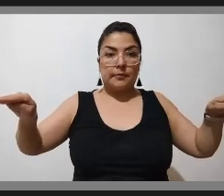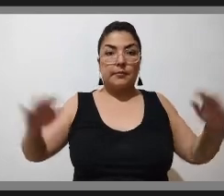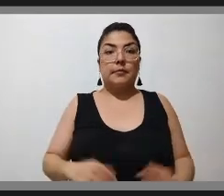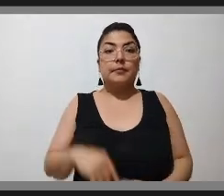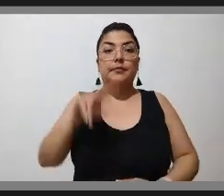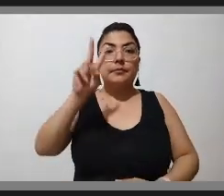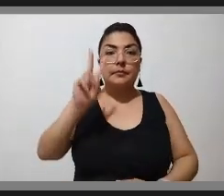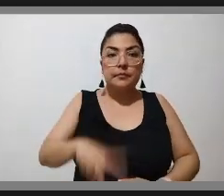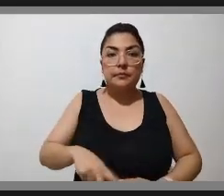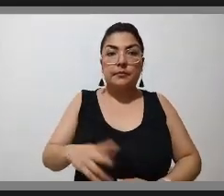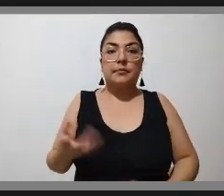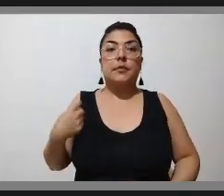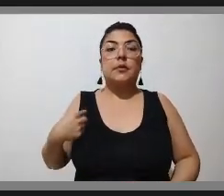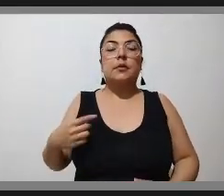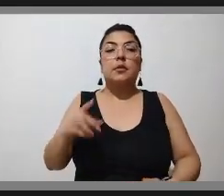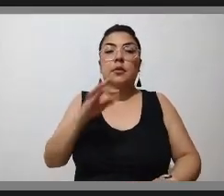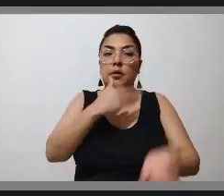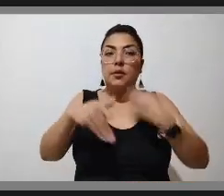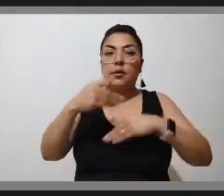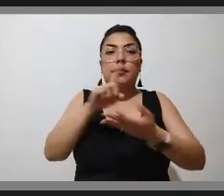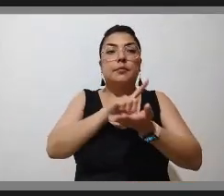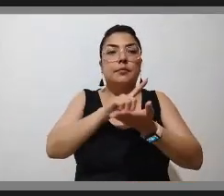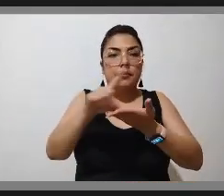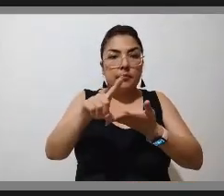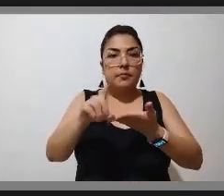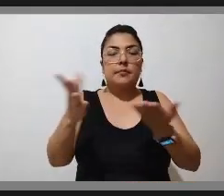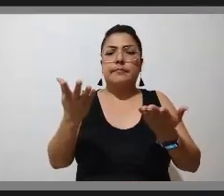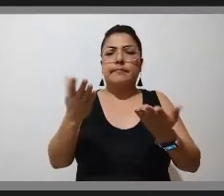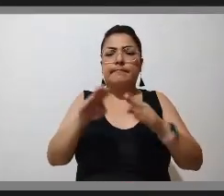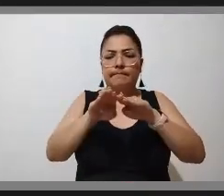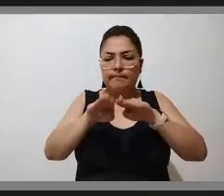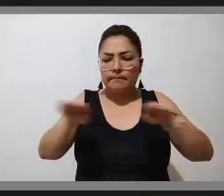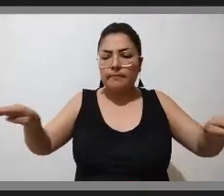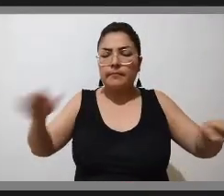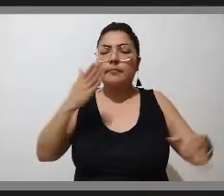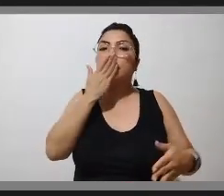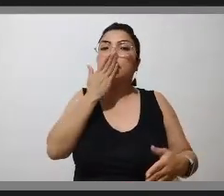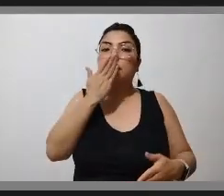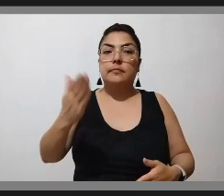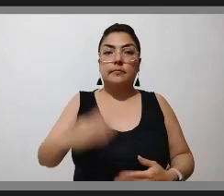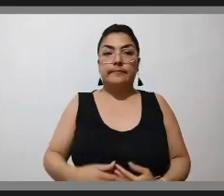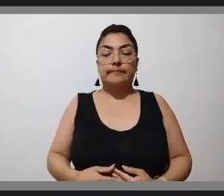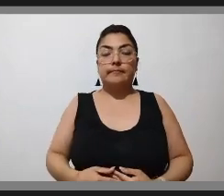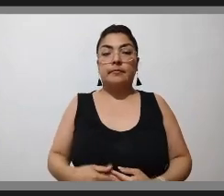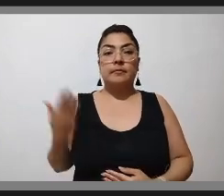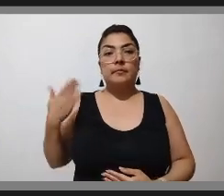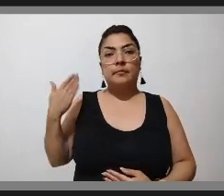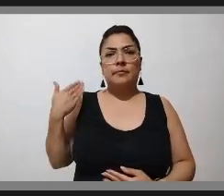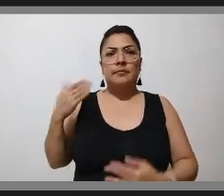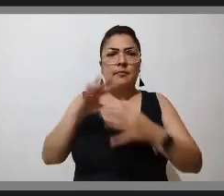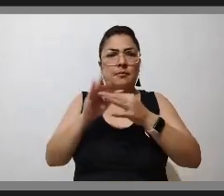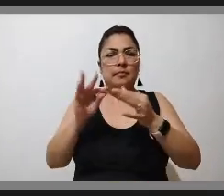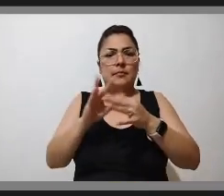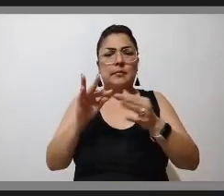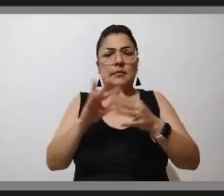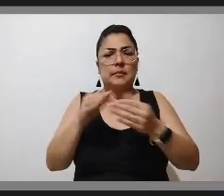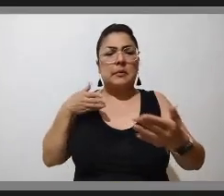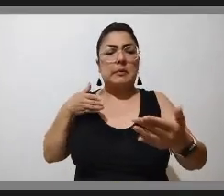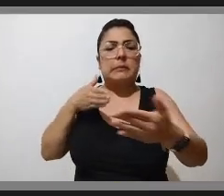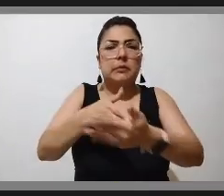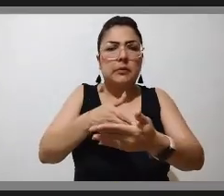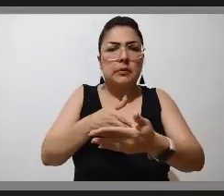igualdad real, que tengamos los mismos derechos, las mismas oportunidades y que esas barreras de las que hablábamos en el primer